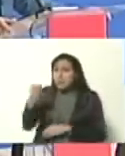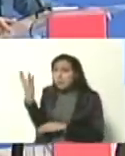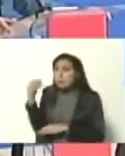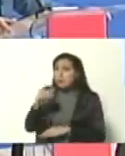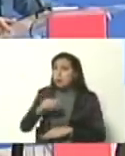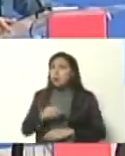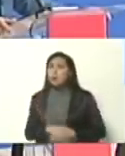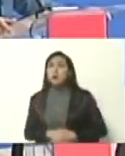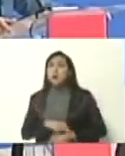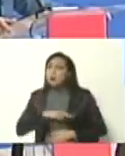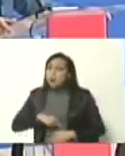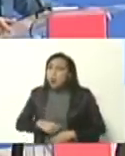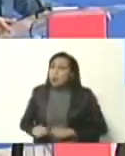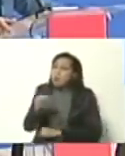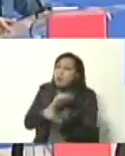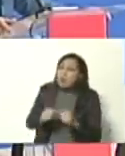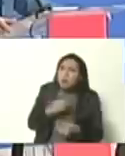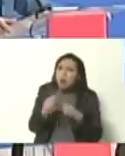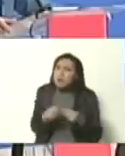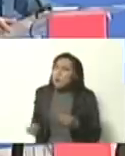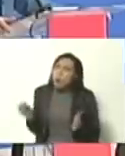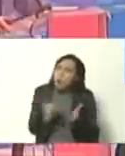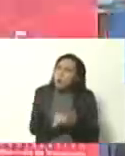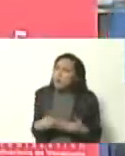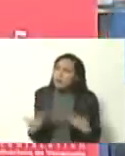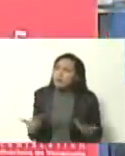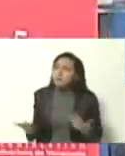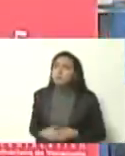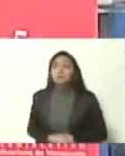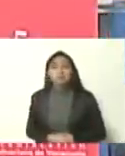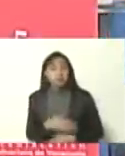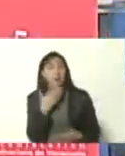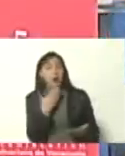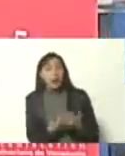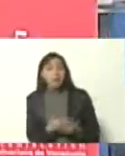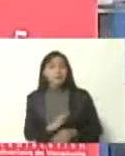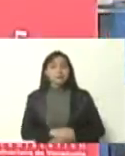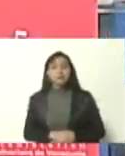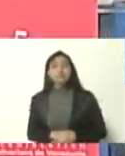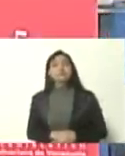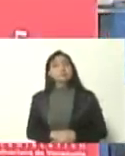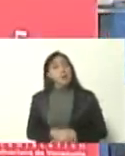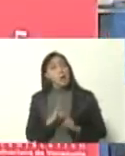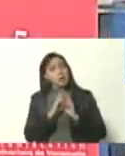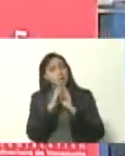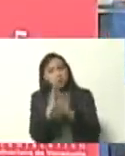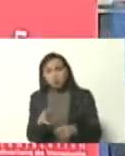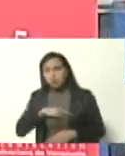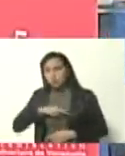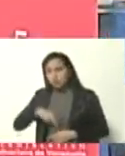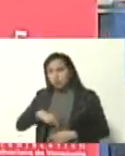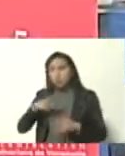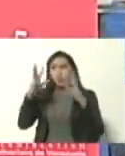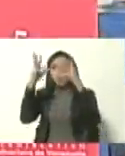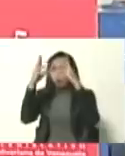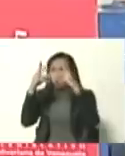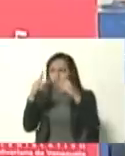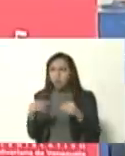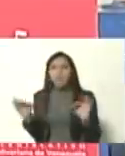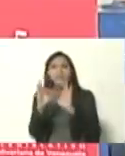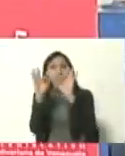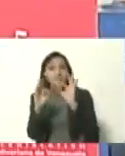Parlamento. ¿Cómo evitar que se vuelva a presentar una situación como esta? Sí, gracias. Sí, en efecto, bueno, ya tomamos algunas medidas administrativas en